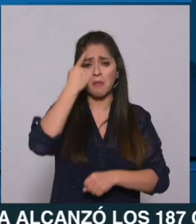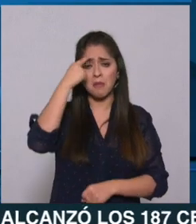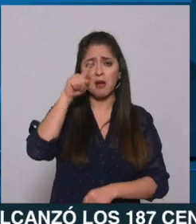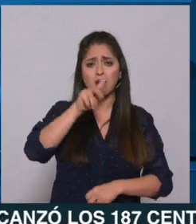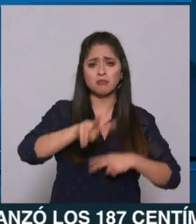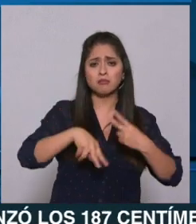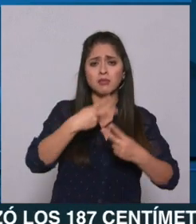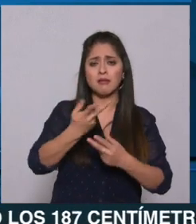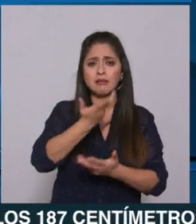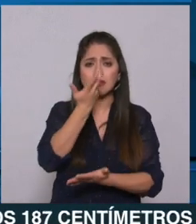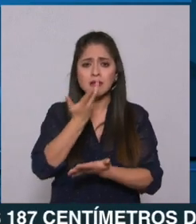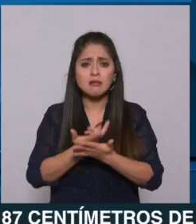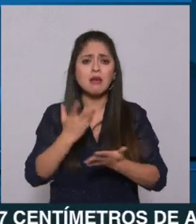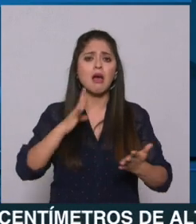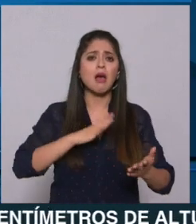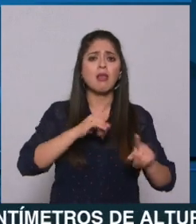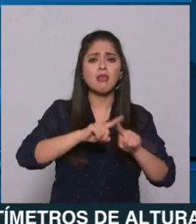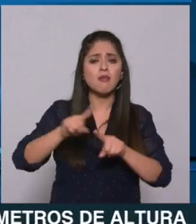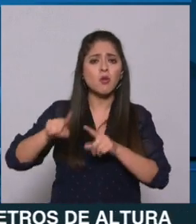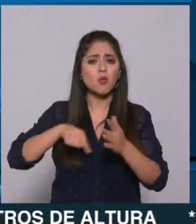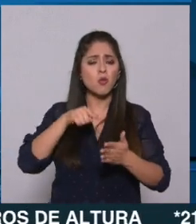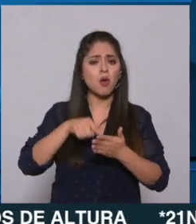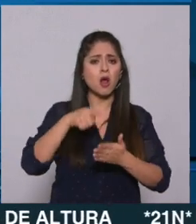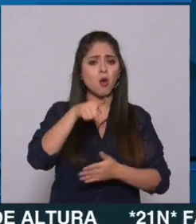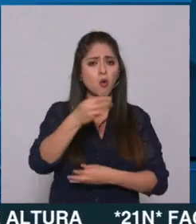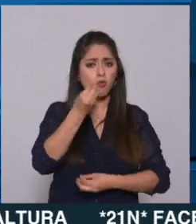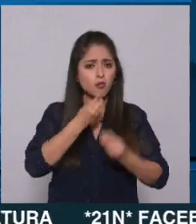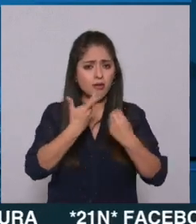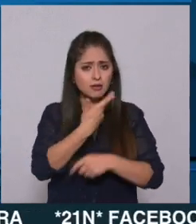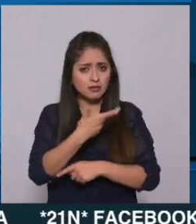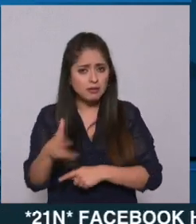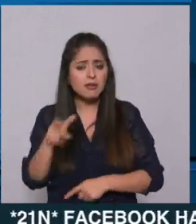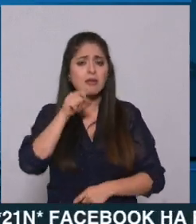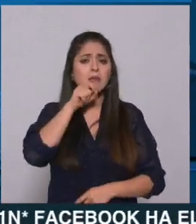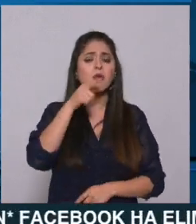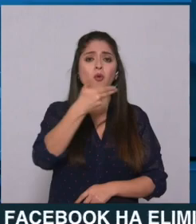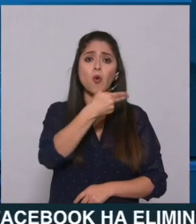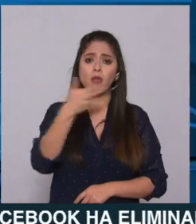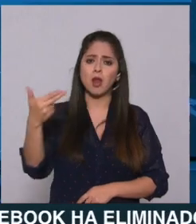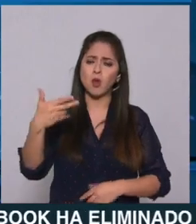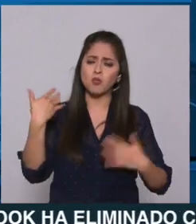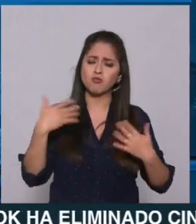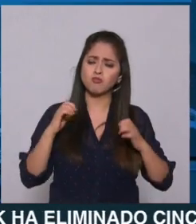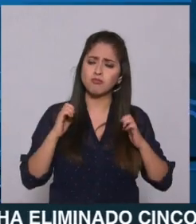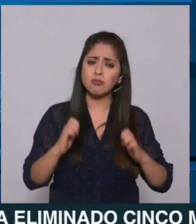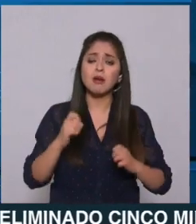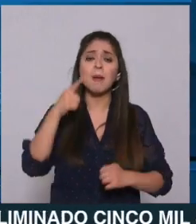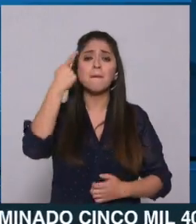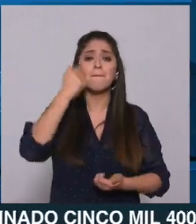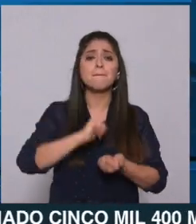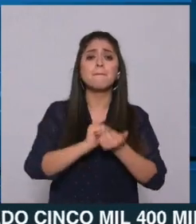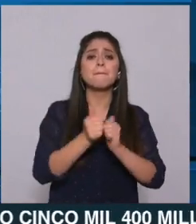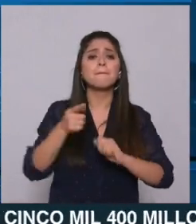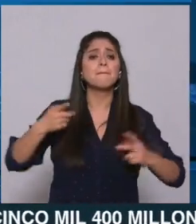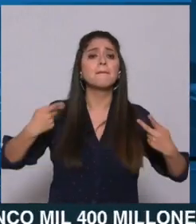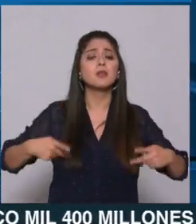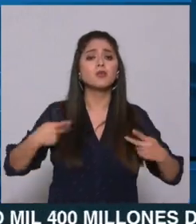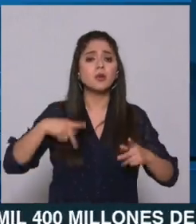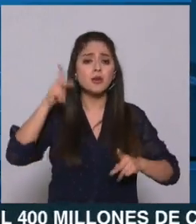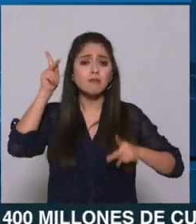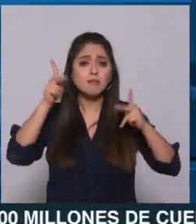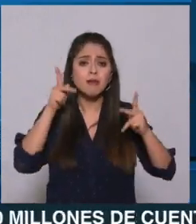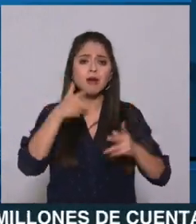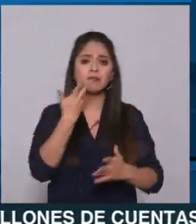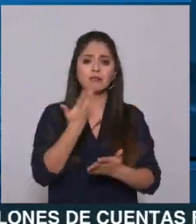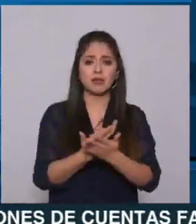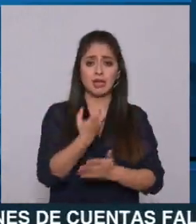alternativas en restaurantes, en hoteles de alta calidad, Tesoro de México, y que sobre todo ofrecen un gran descanso para todas las personas que nos visitan.